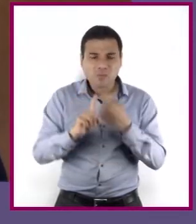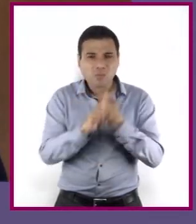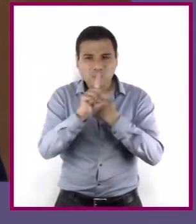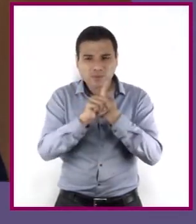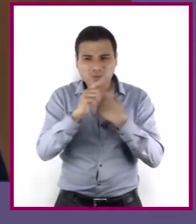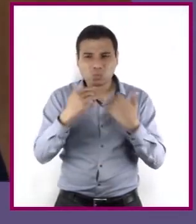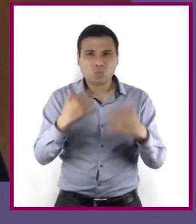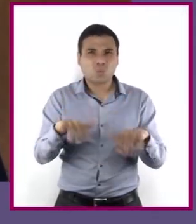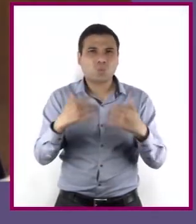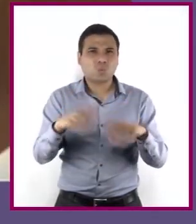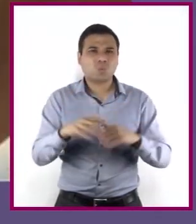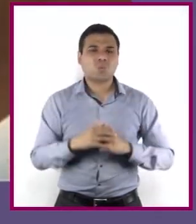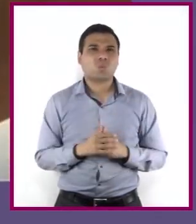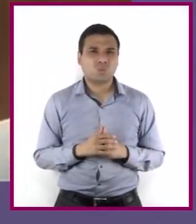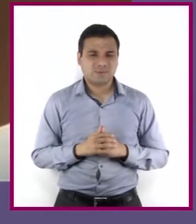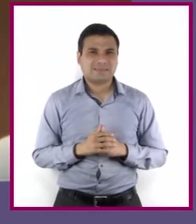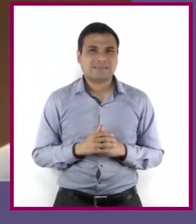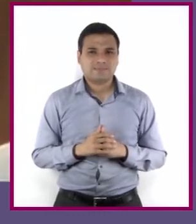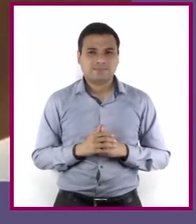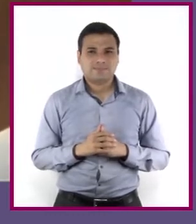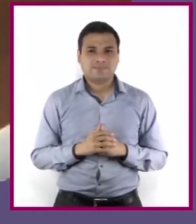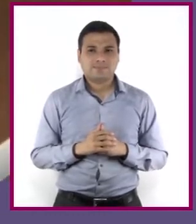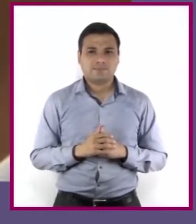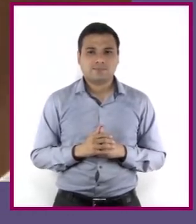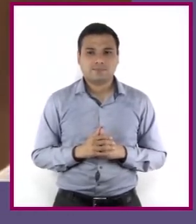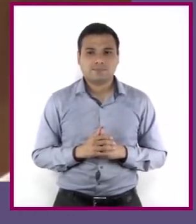mi asignatura de formación cívica y ética.